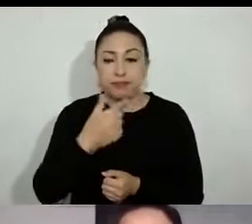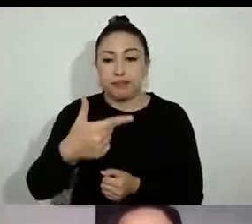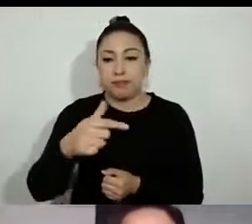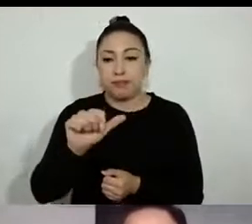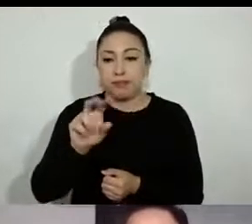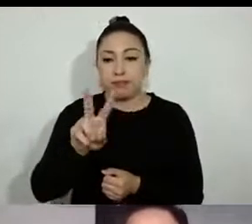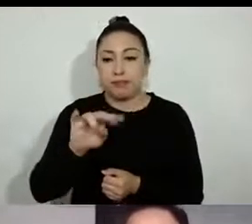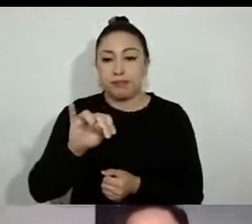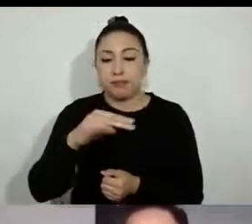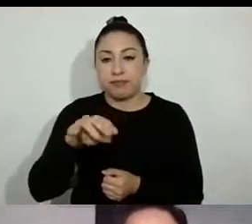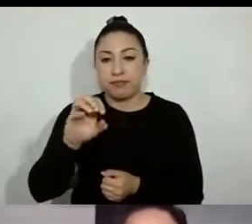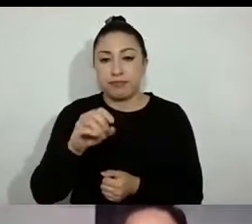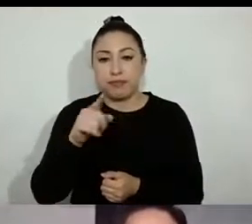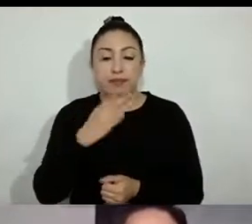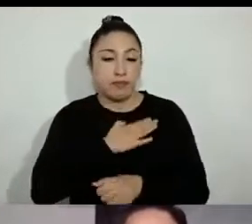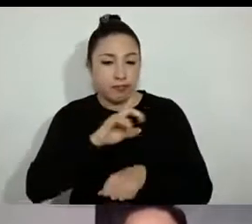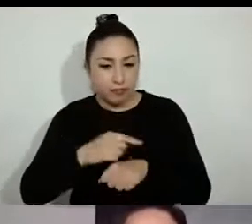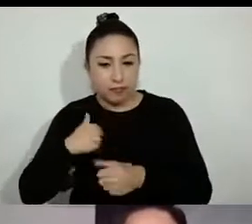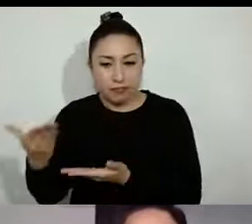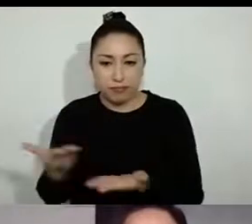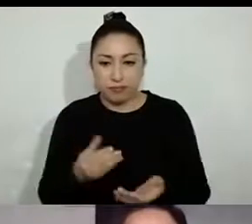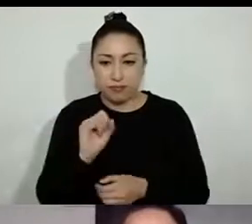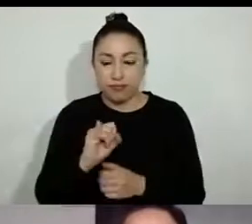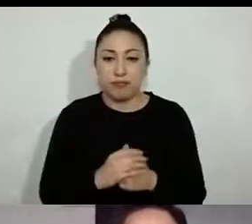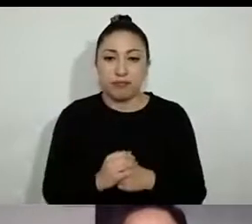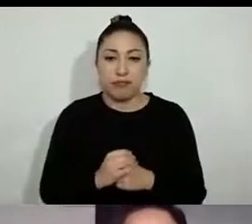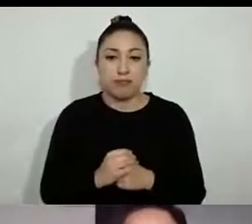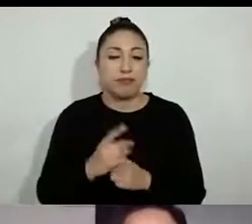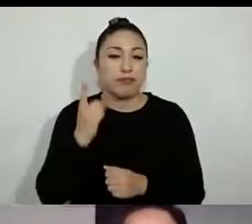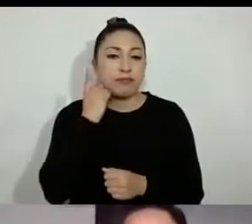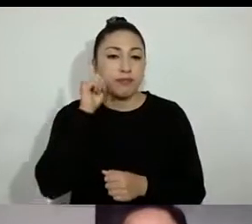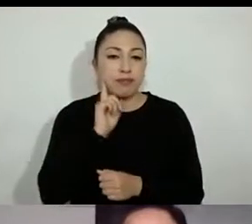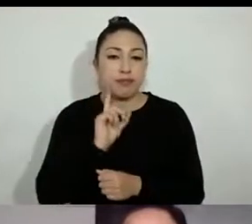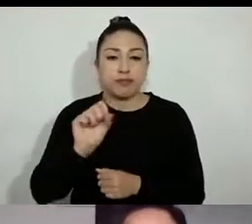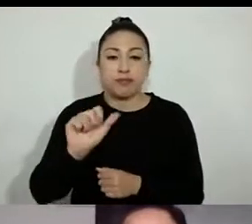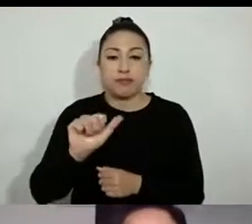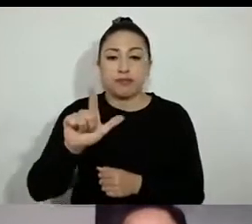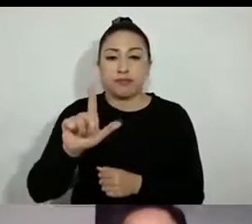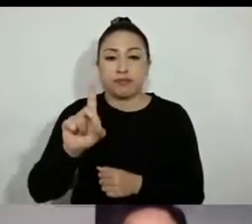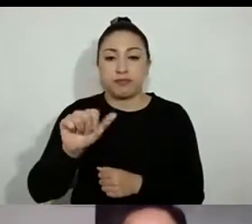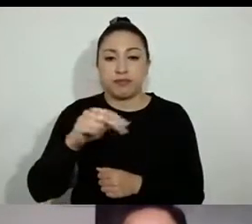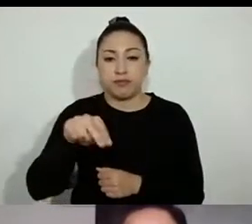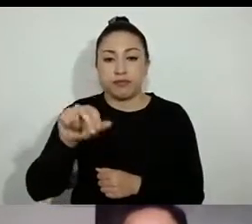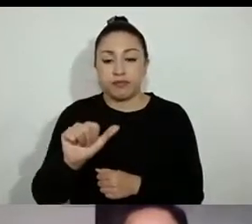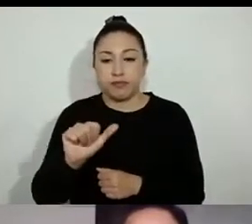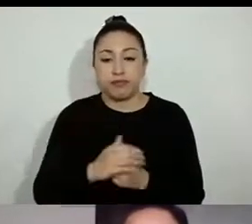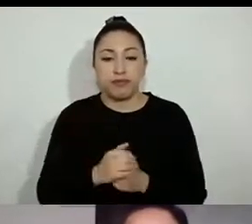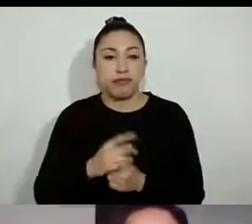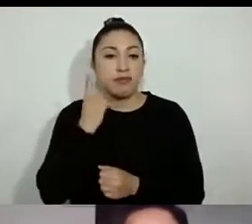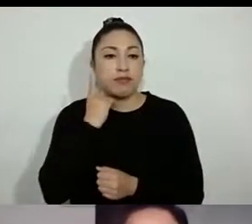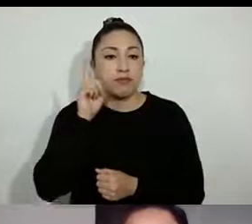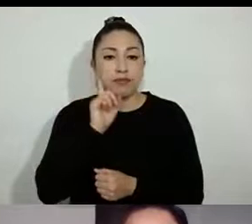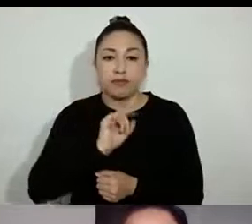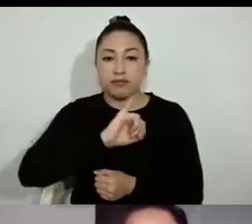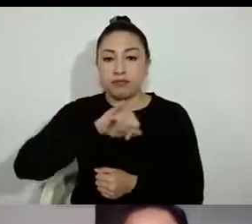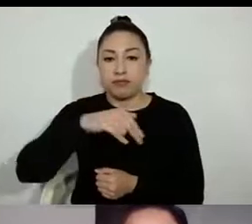Ambriz. Buenos días, presente. Diputada Margarita Saldaña Hernández. Diputada Janet